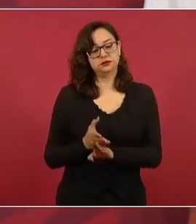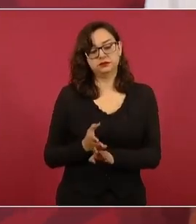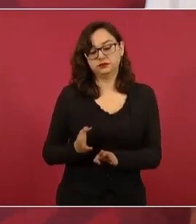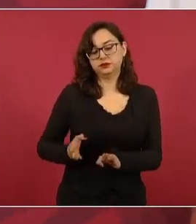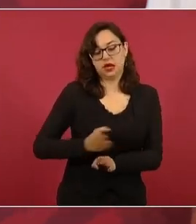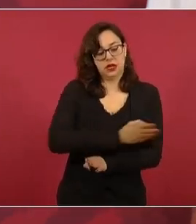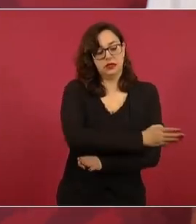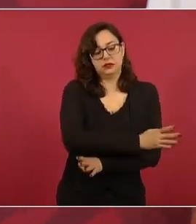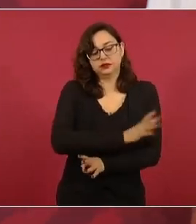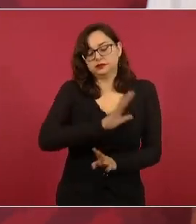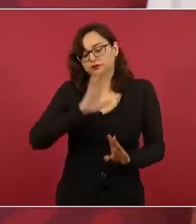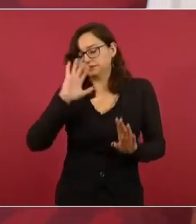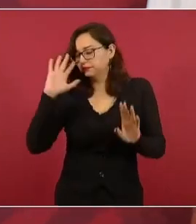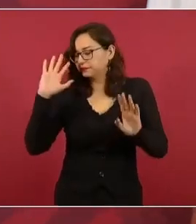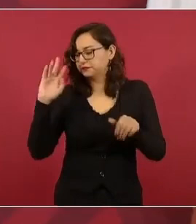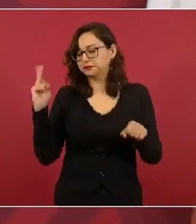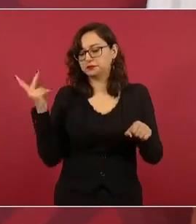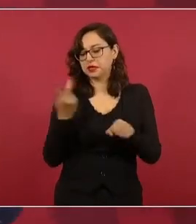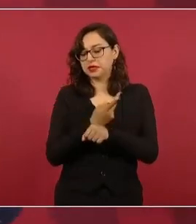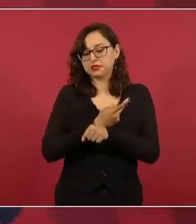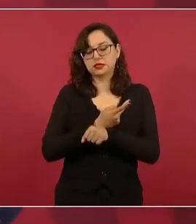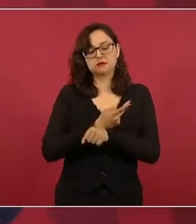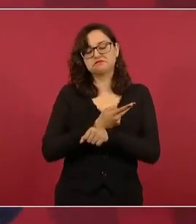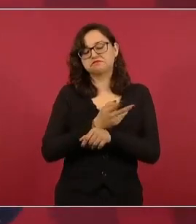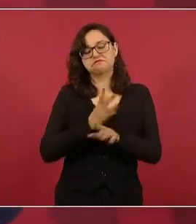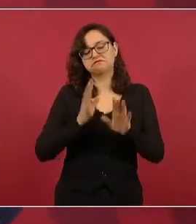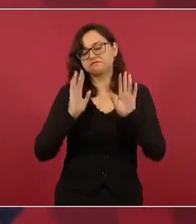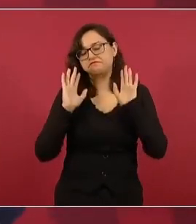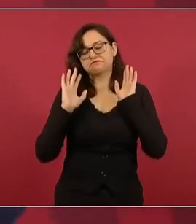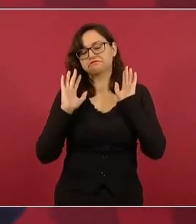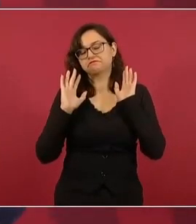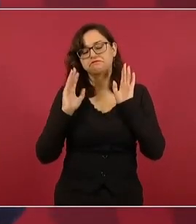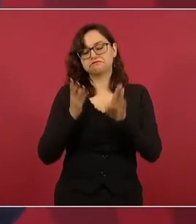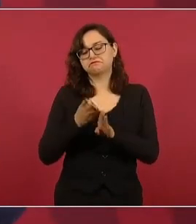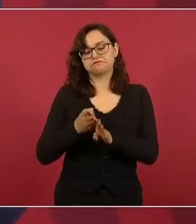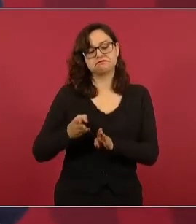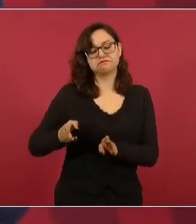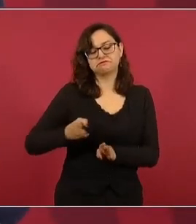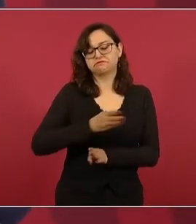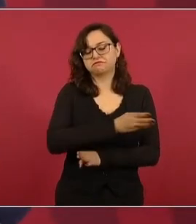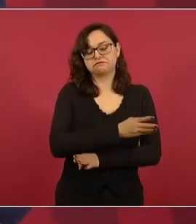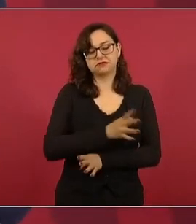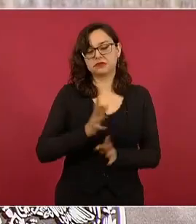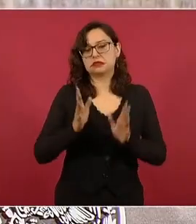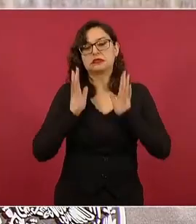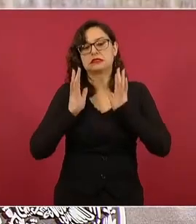a hacer una arqueología de lo agrario.